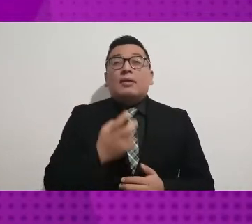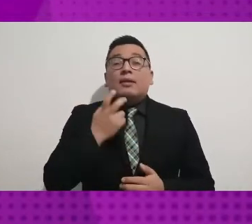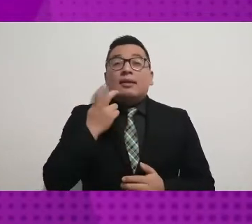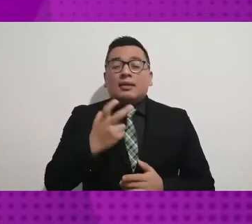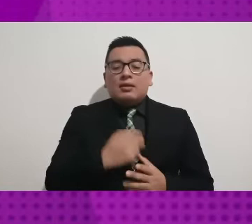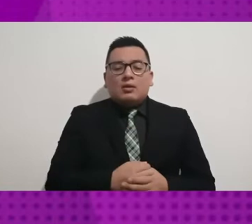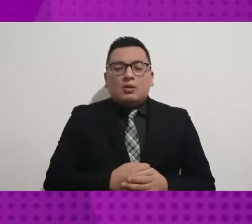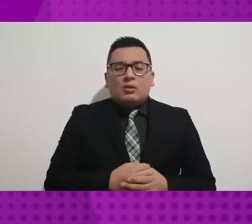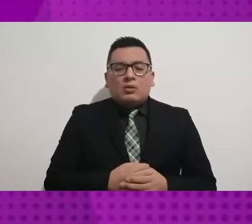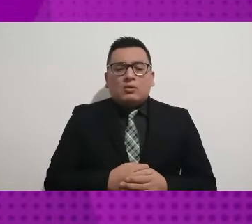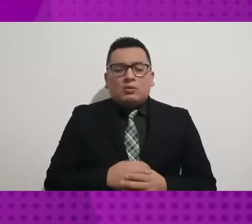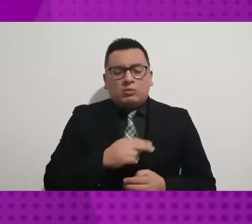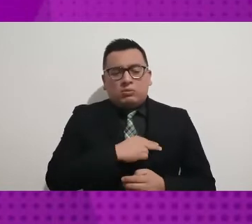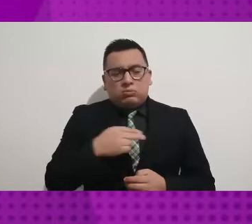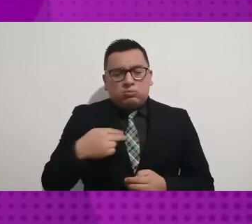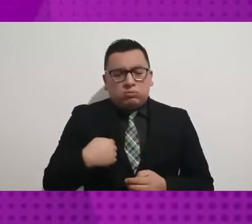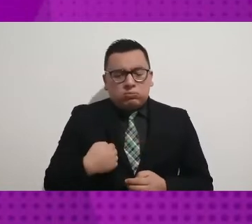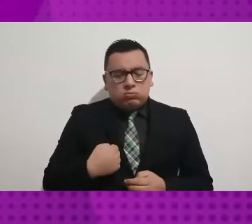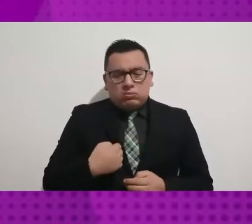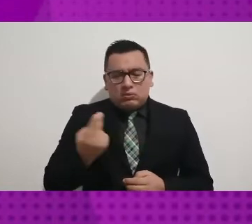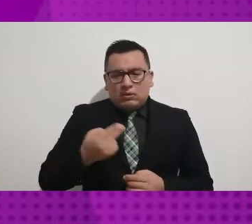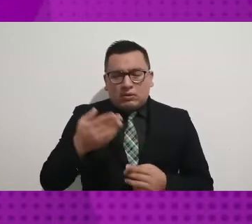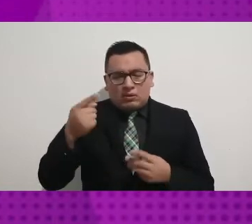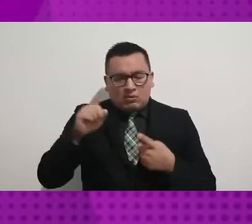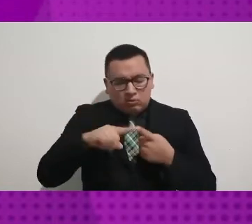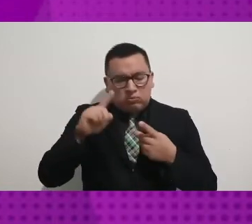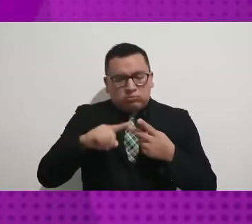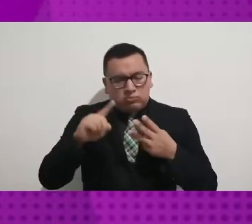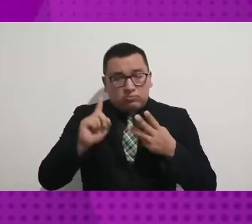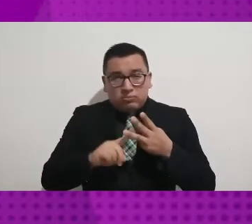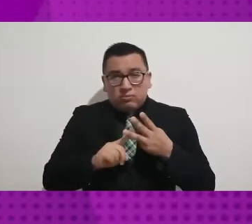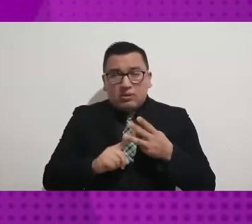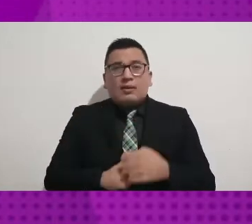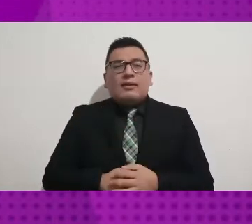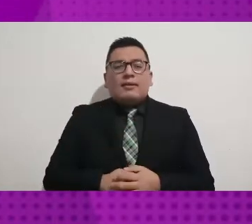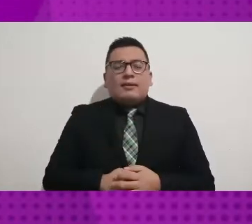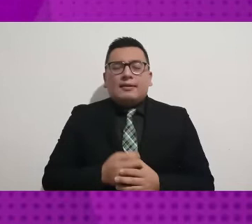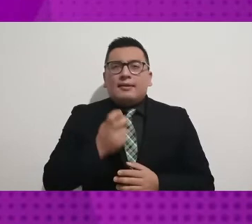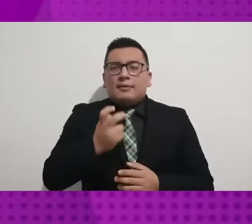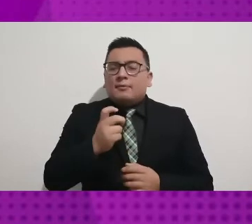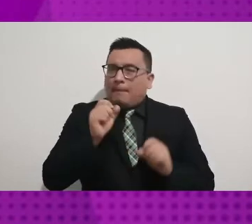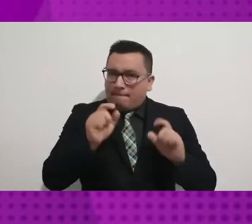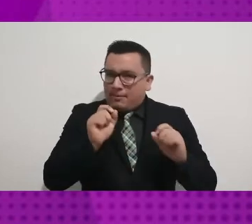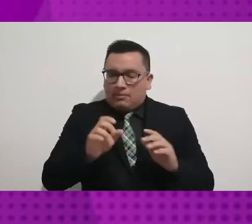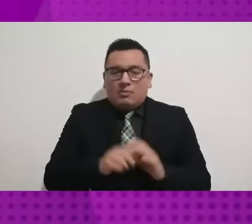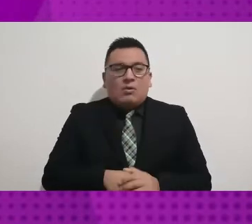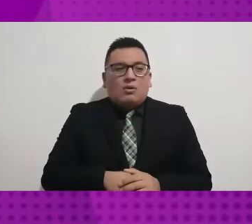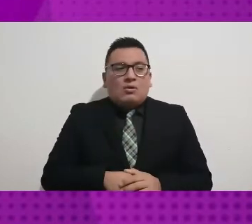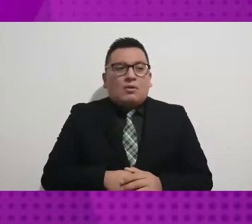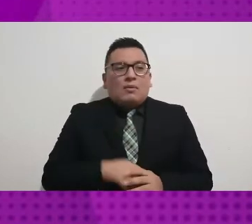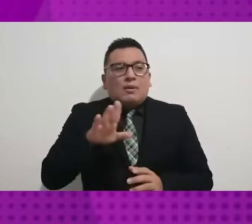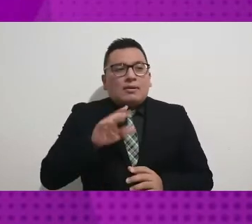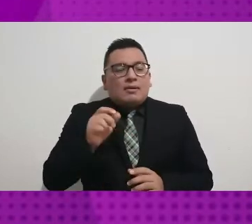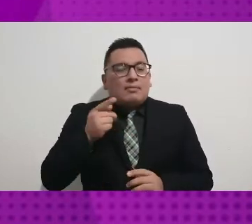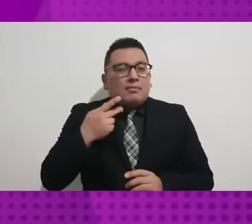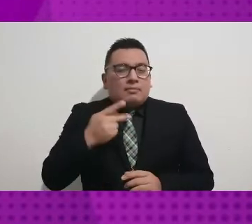esta división, que es muy acorde a lo que se entiende en las diferentes fases del proceso electoral, que esto incluye